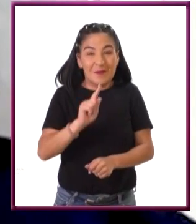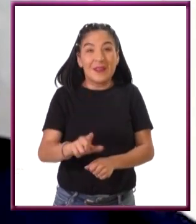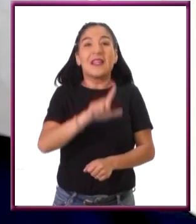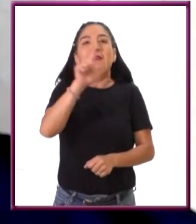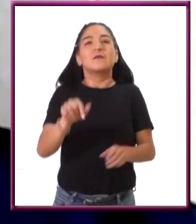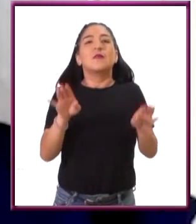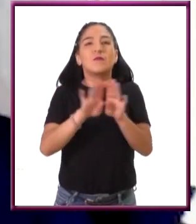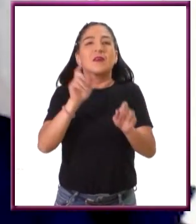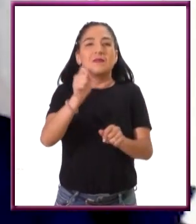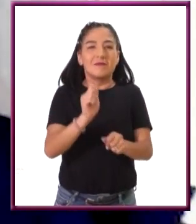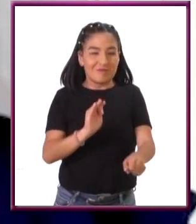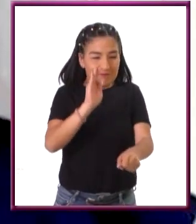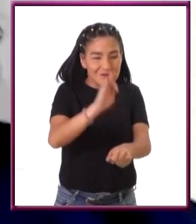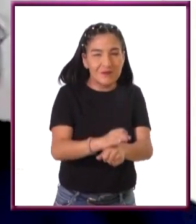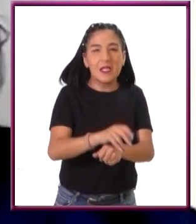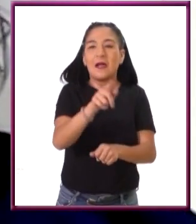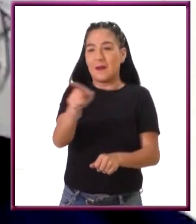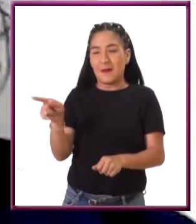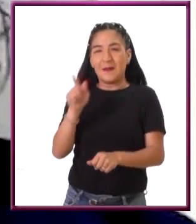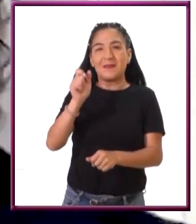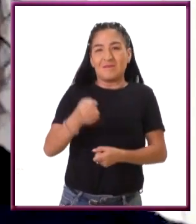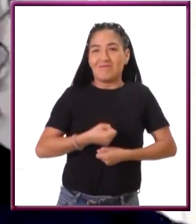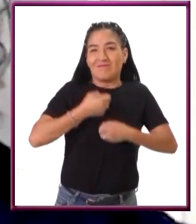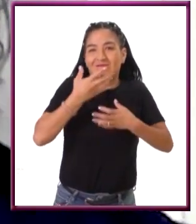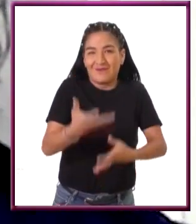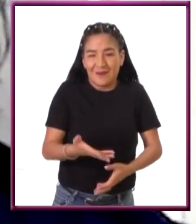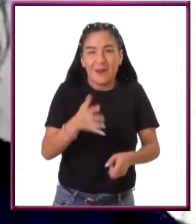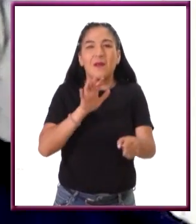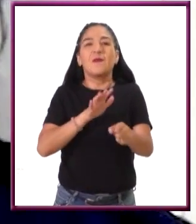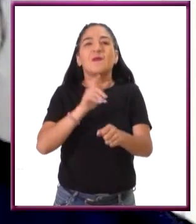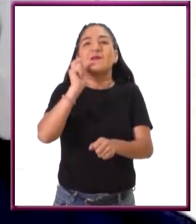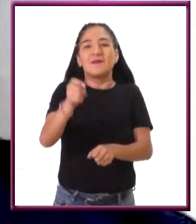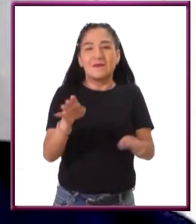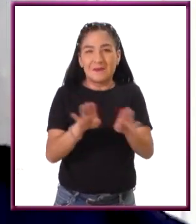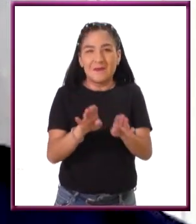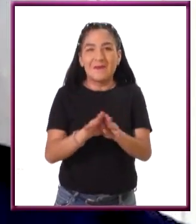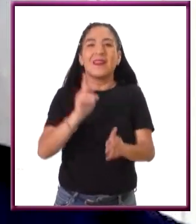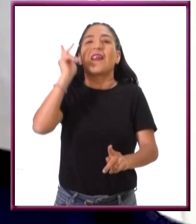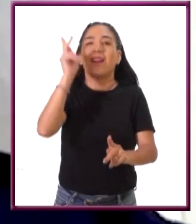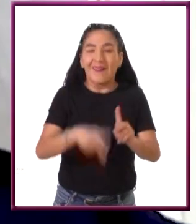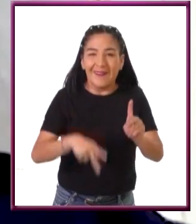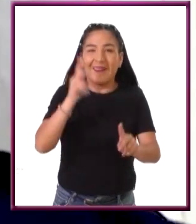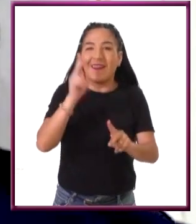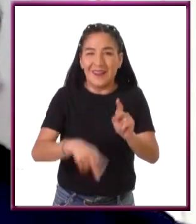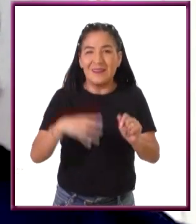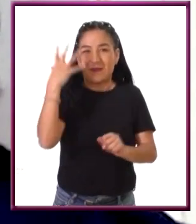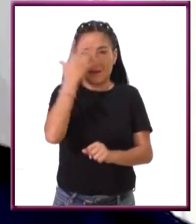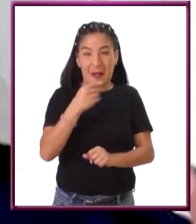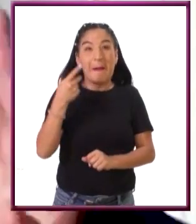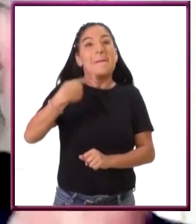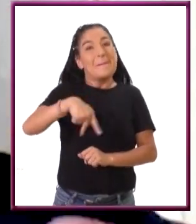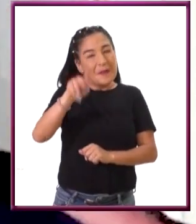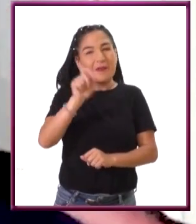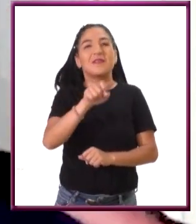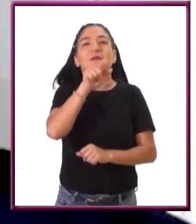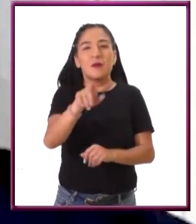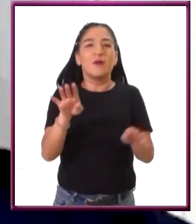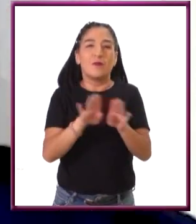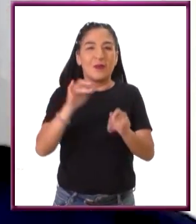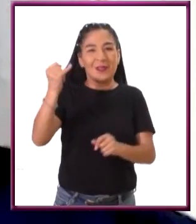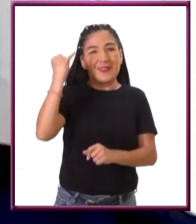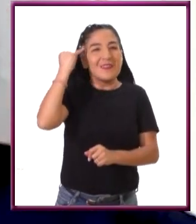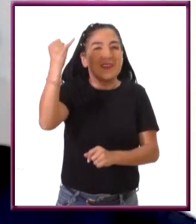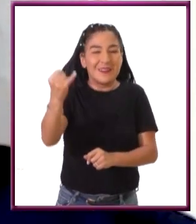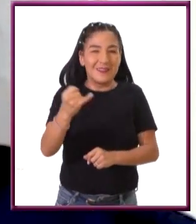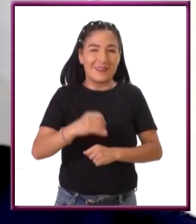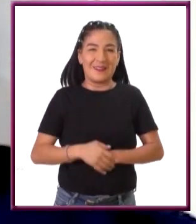va a abogar más por los poetas que pueden hacerlo sin esa interrupción divina. Pero va a haber también como